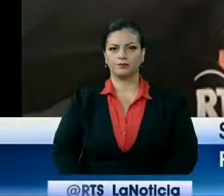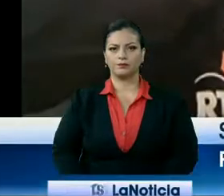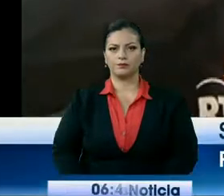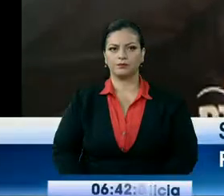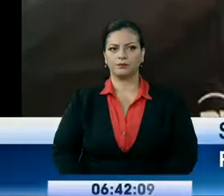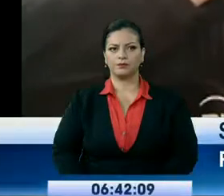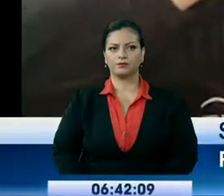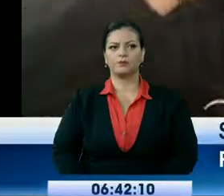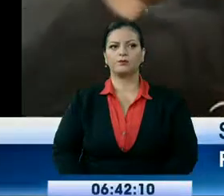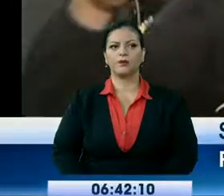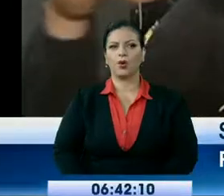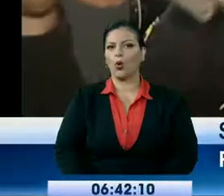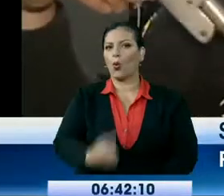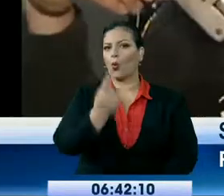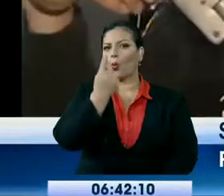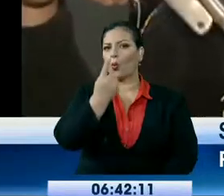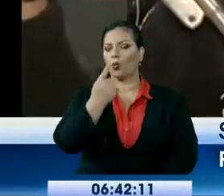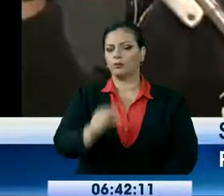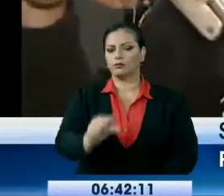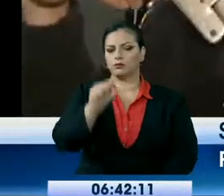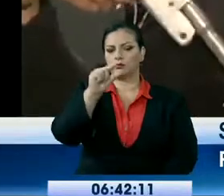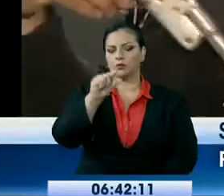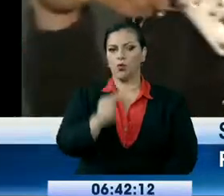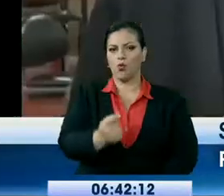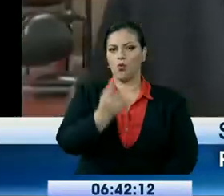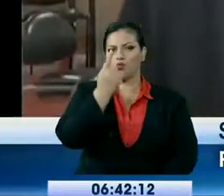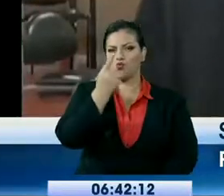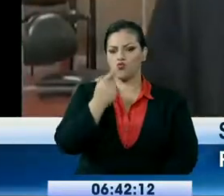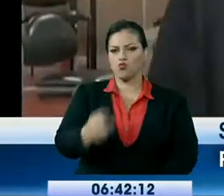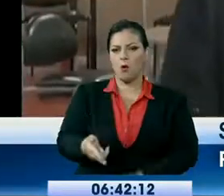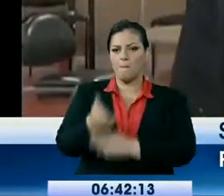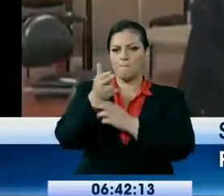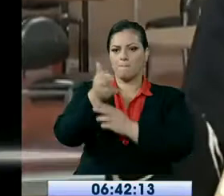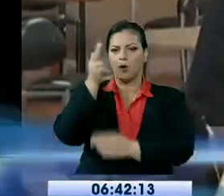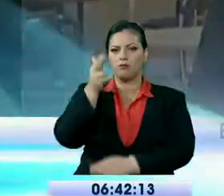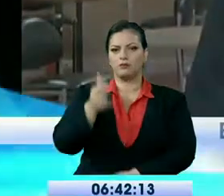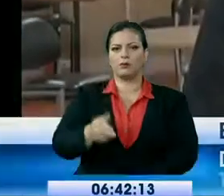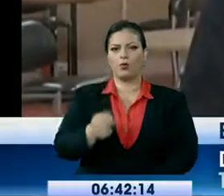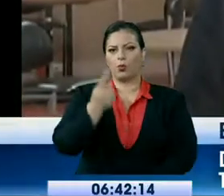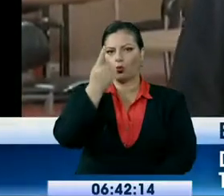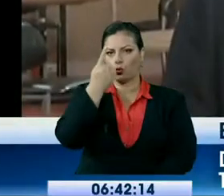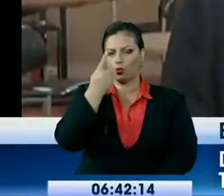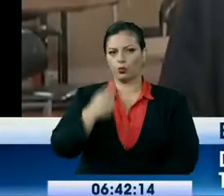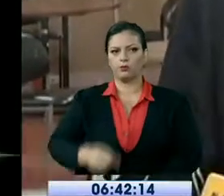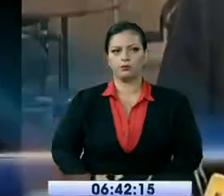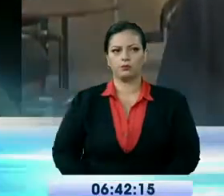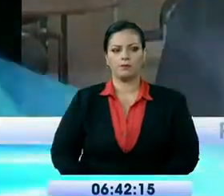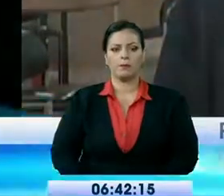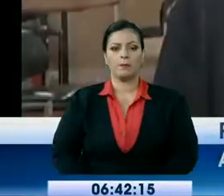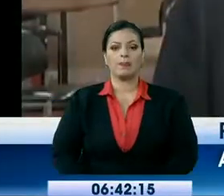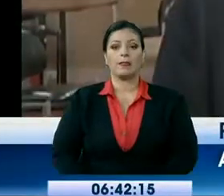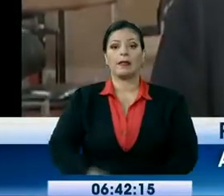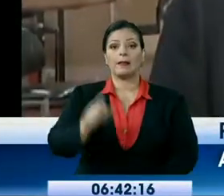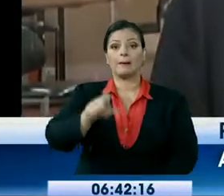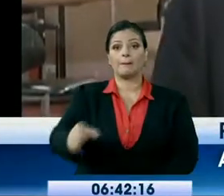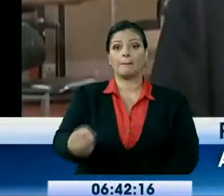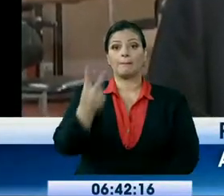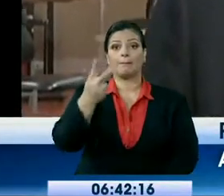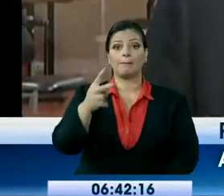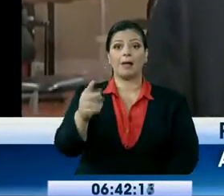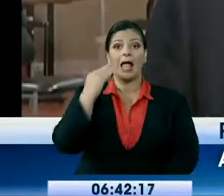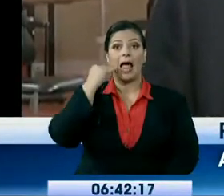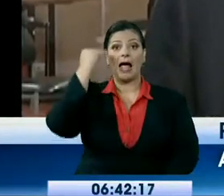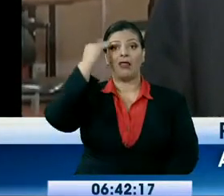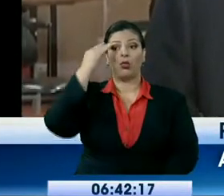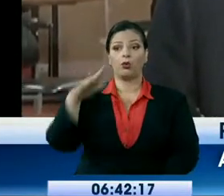de un solo tiro. Se les encontró a los señores. Los adultos serán sometidos a una audiencia de flagrancia